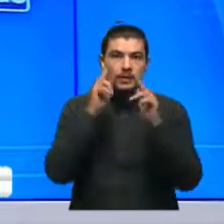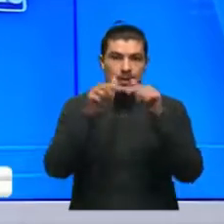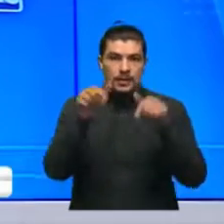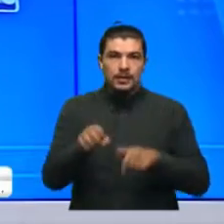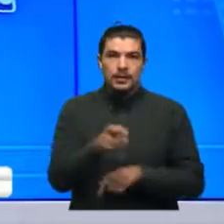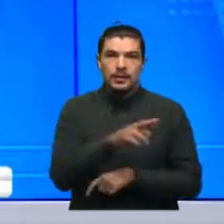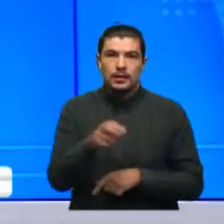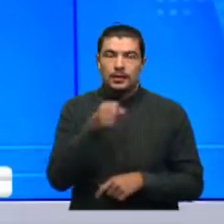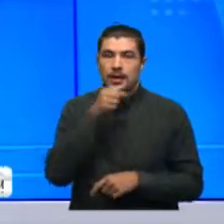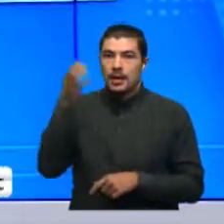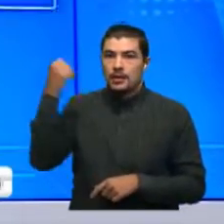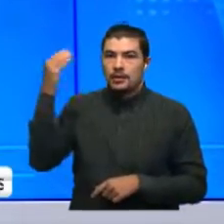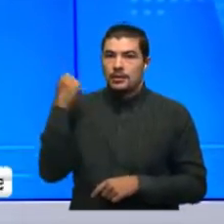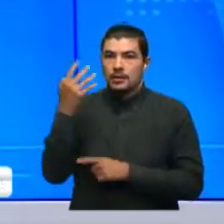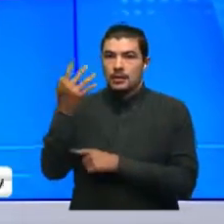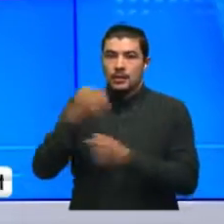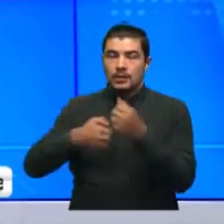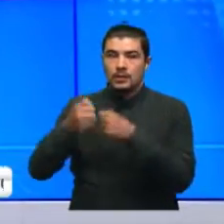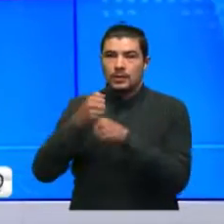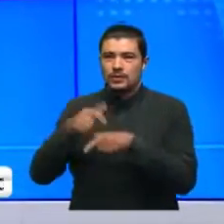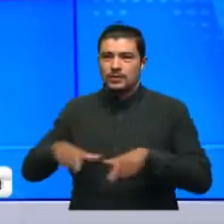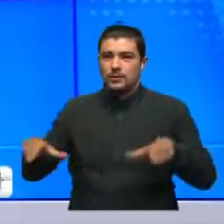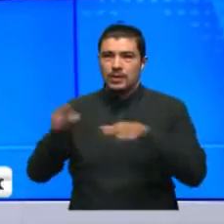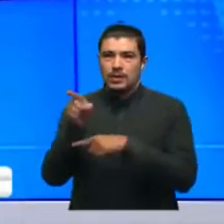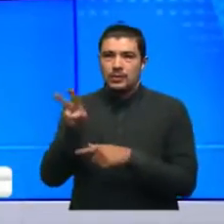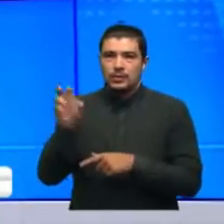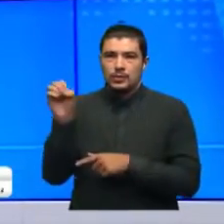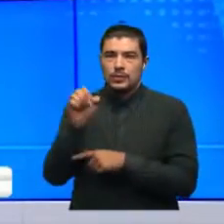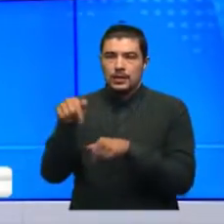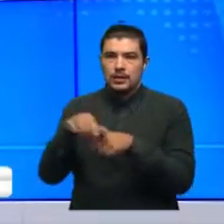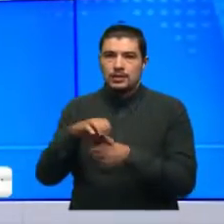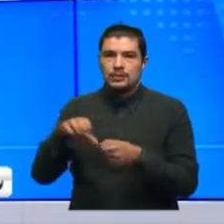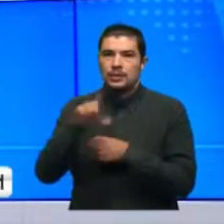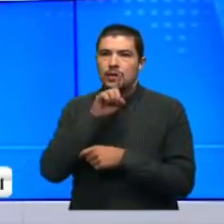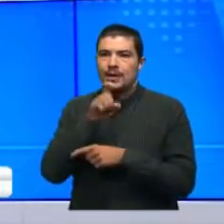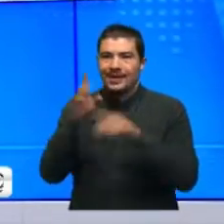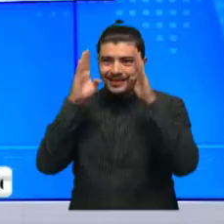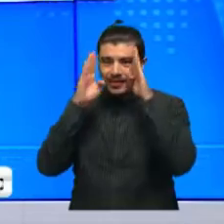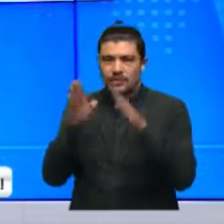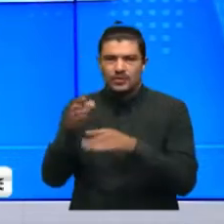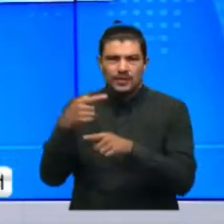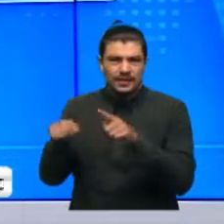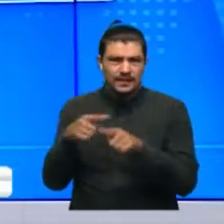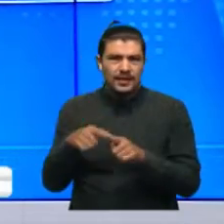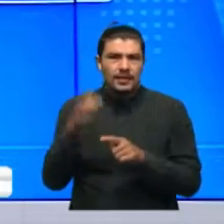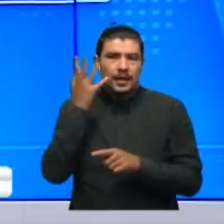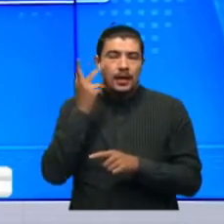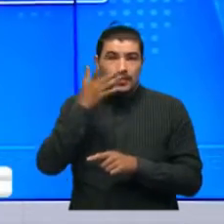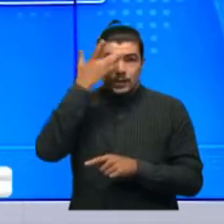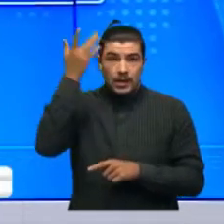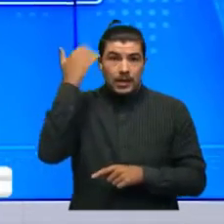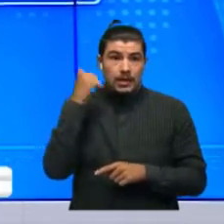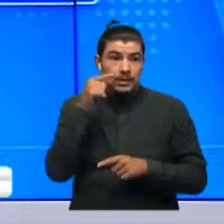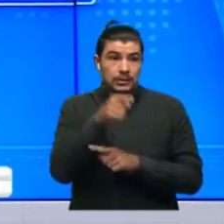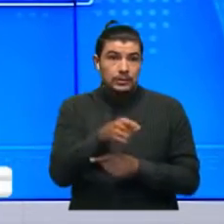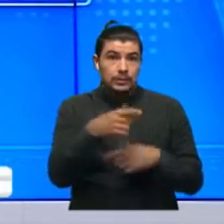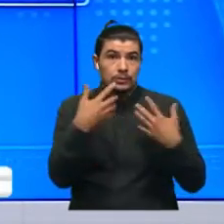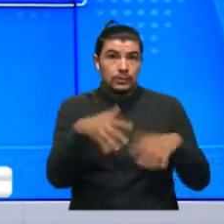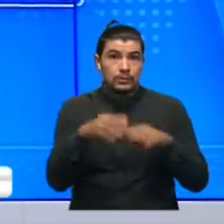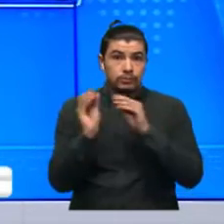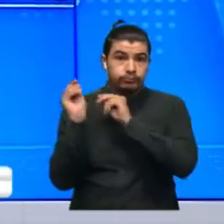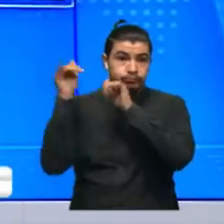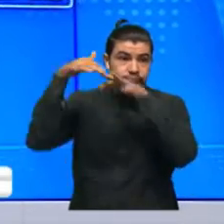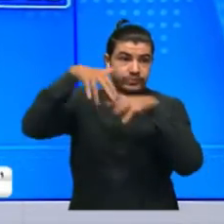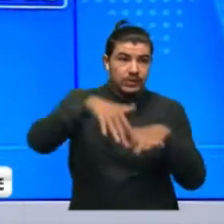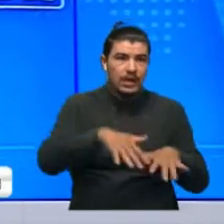hace cuatro años el asentamiento 12 de octubre de bucaramanga fue el centro de atención por varios días esto debido a un deslizamiento de tierra que sepultó